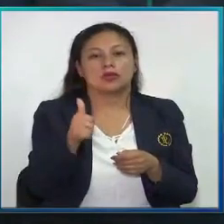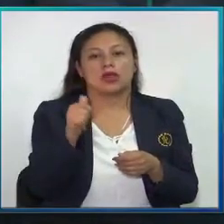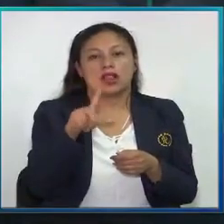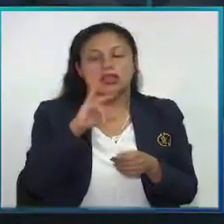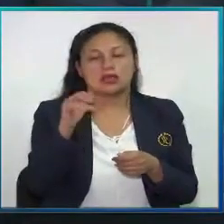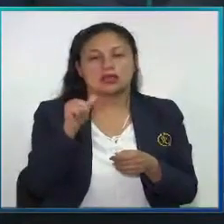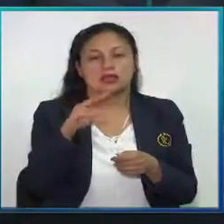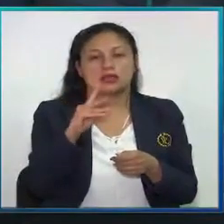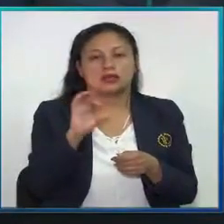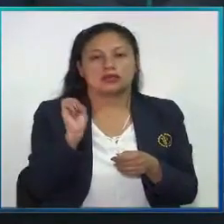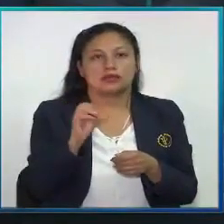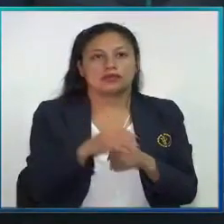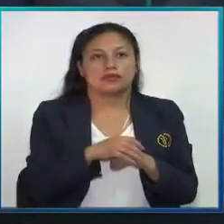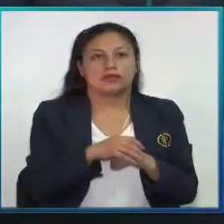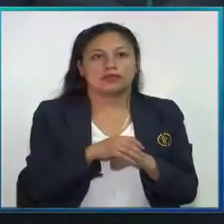Alejandro